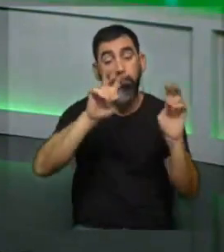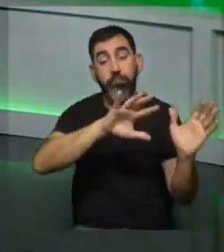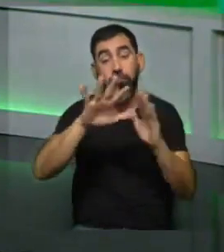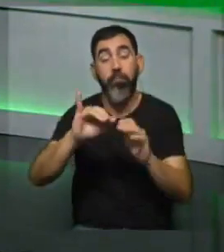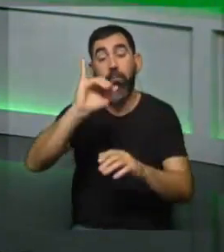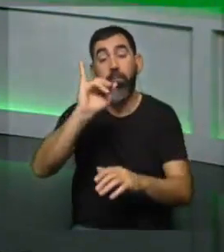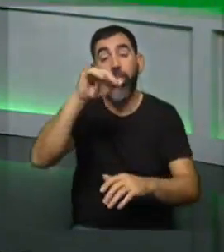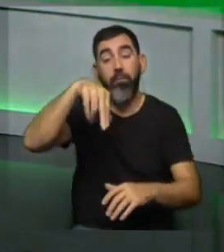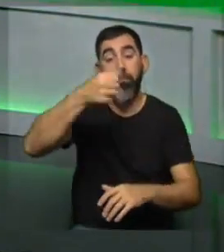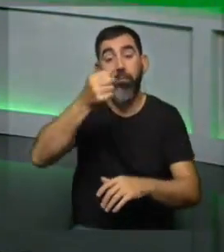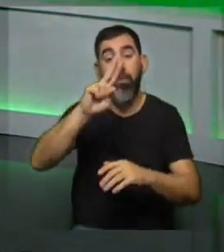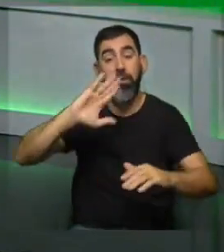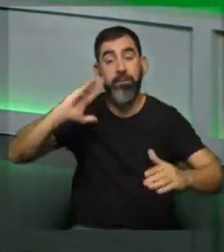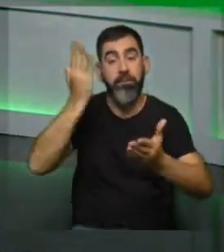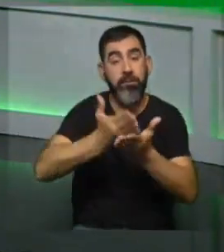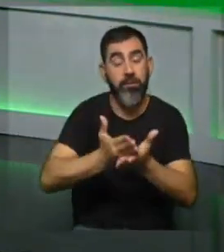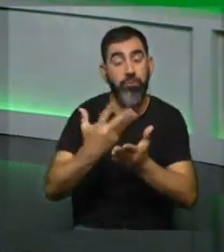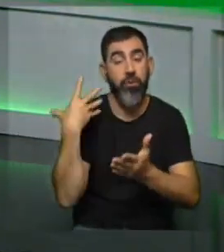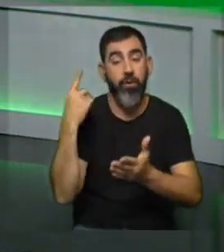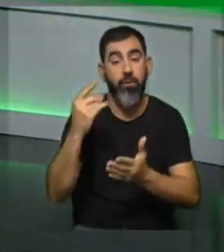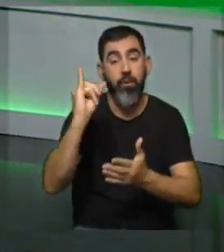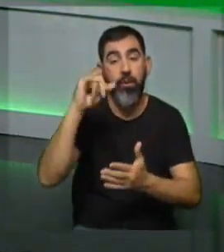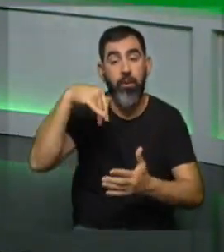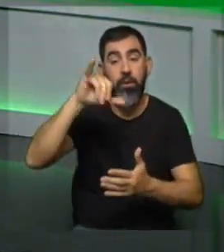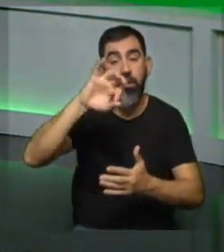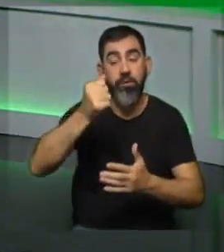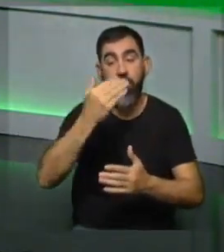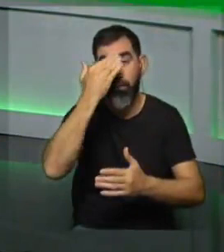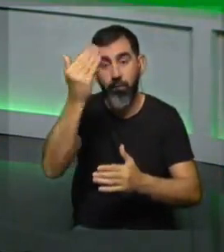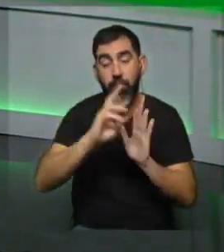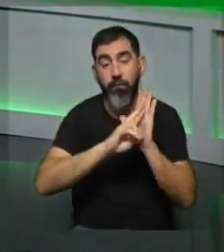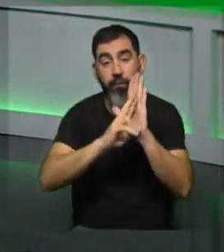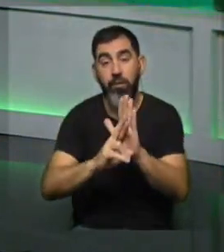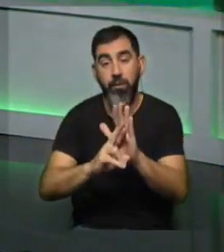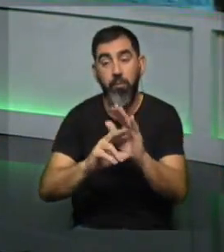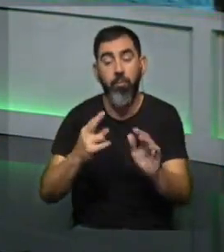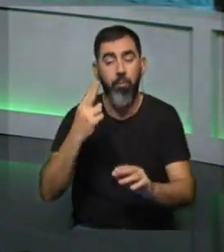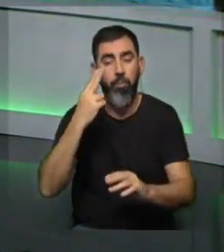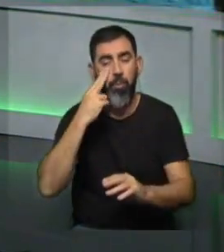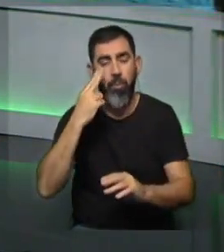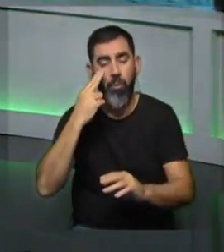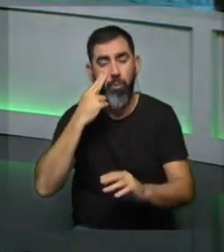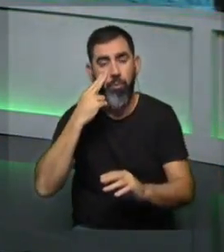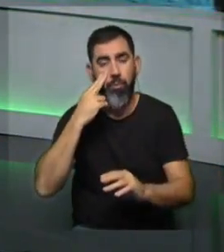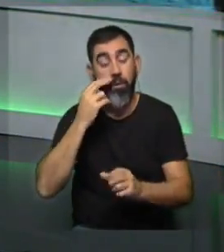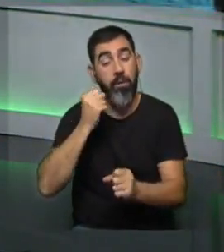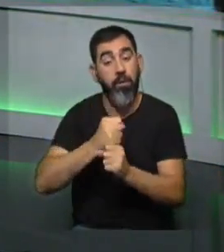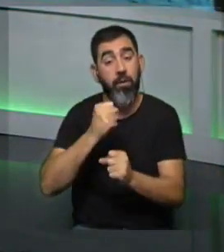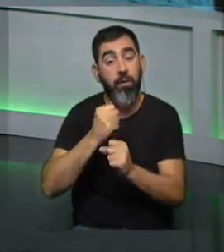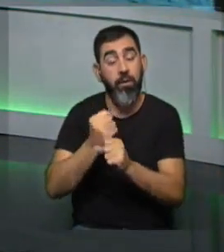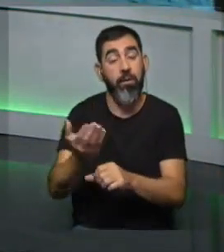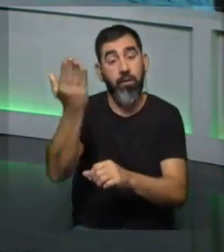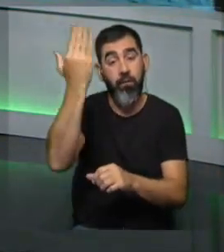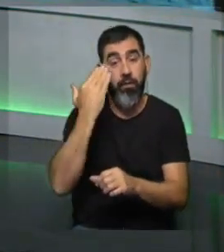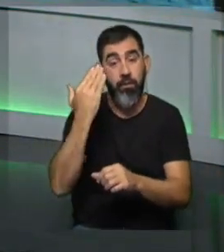el inau sancionó a la directora del inisa en representación del frente amplio Andrea venosa por presuntas irregularidades cuando se desempeñó en el organismo